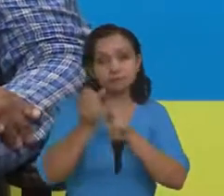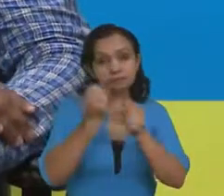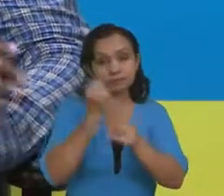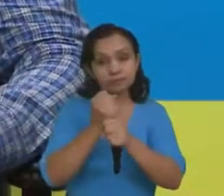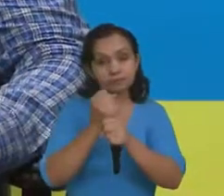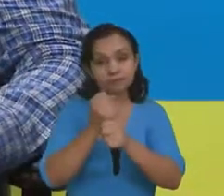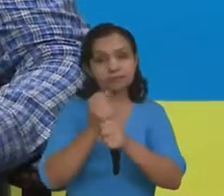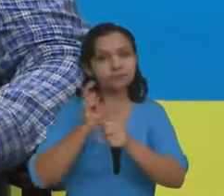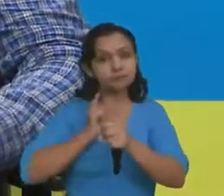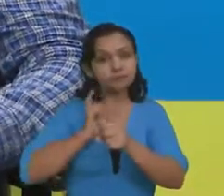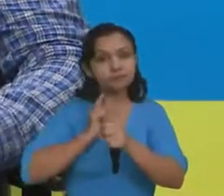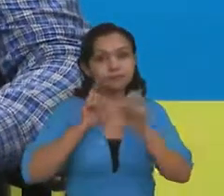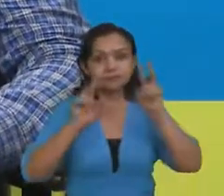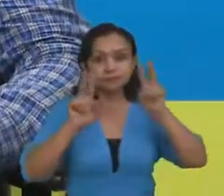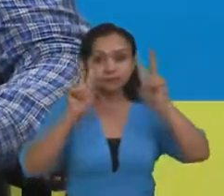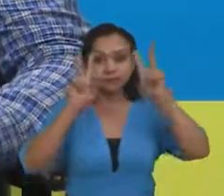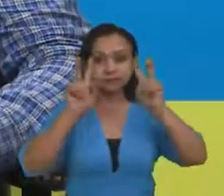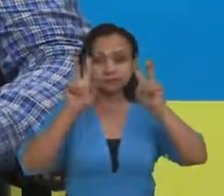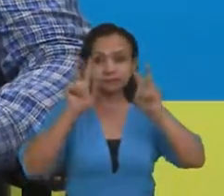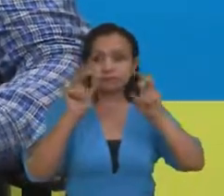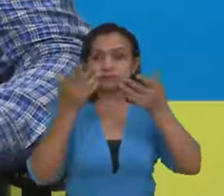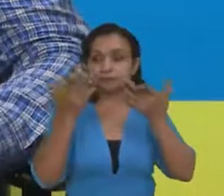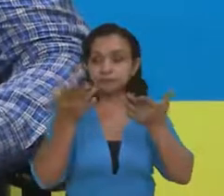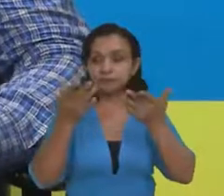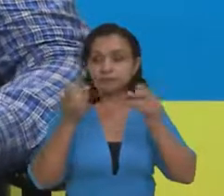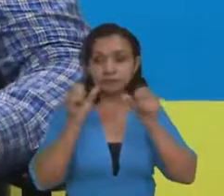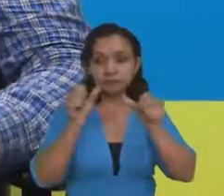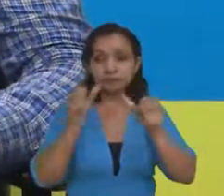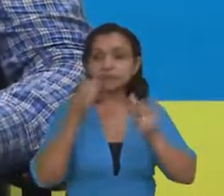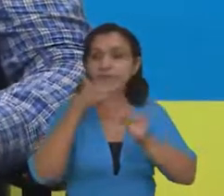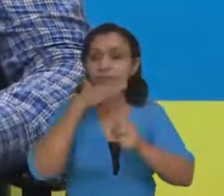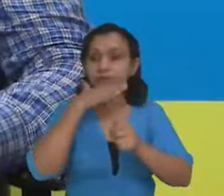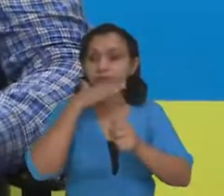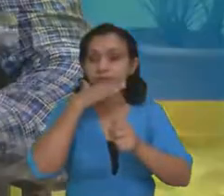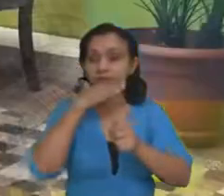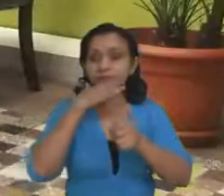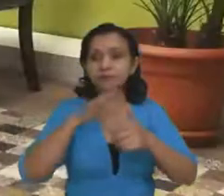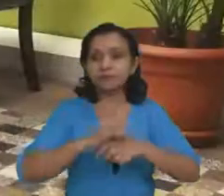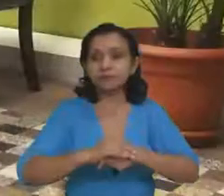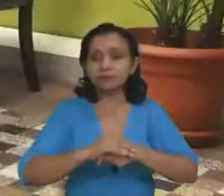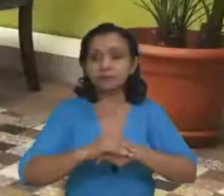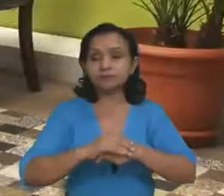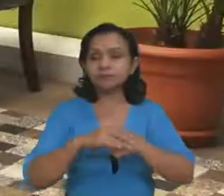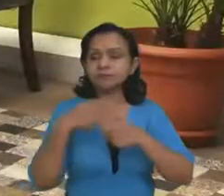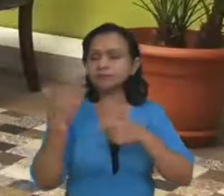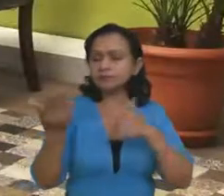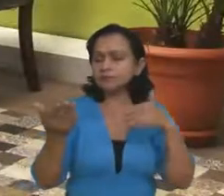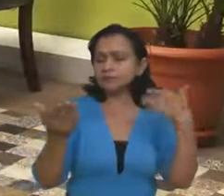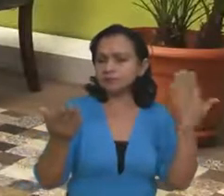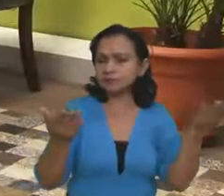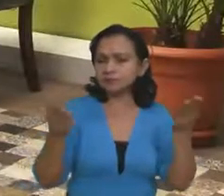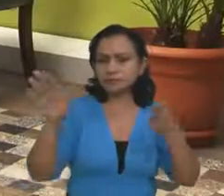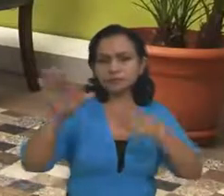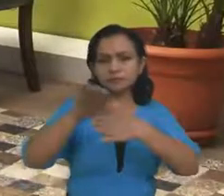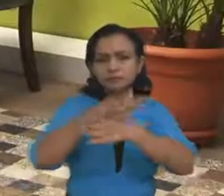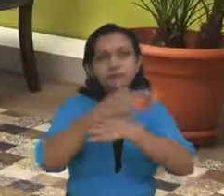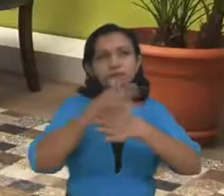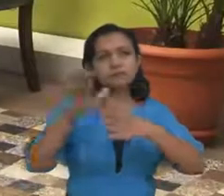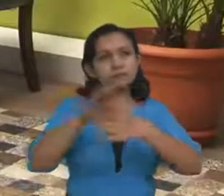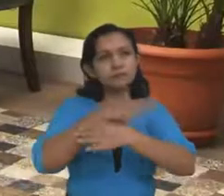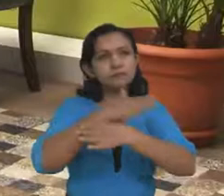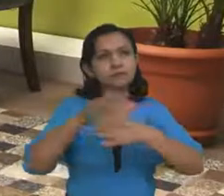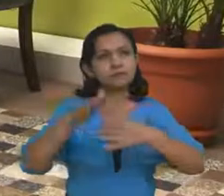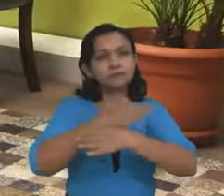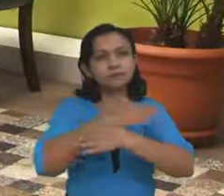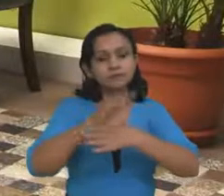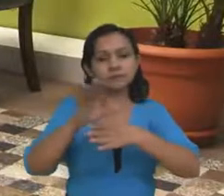al aire sobre esta problemática que es muy frecuente, ¿eh? Claro que sí. En primer lugar, ¿cuál es la diferencia, doctor,